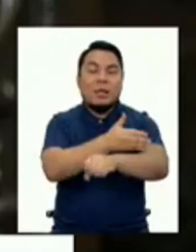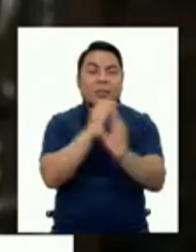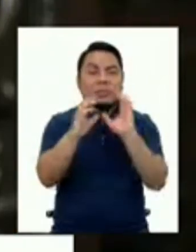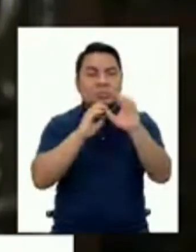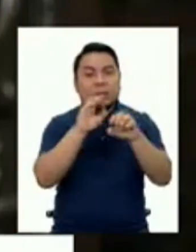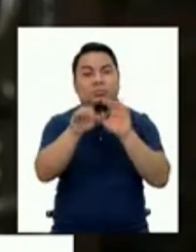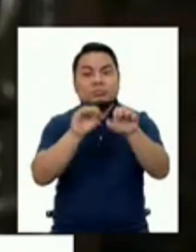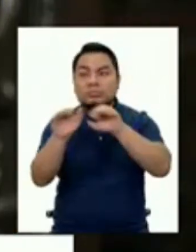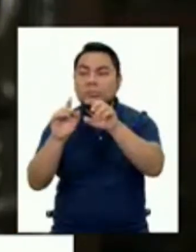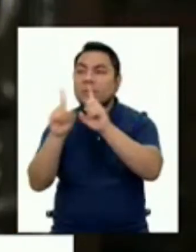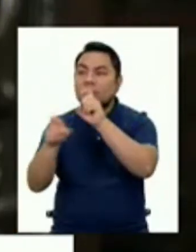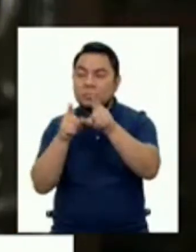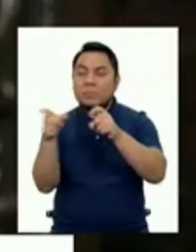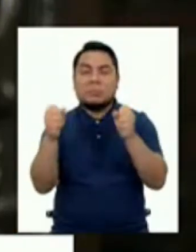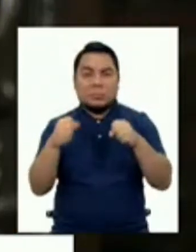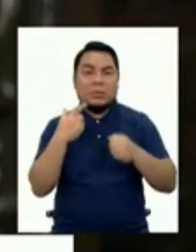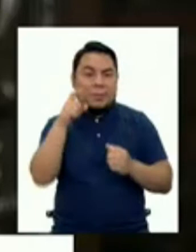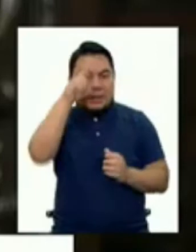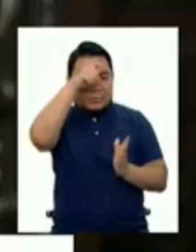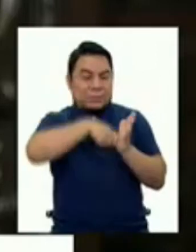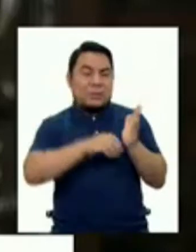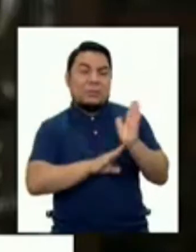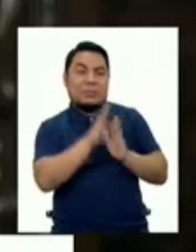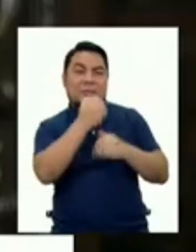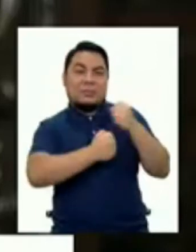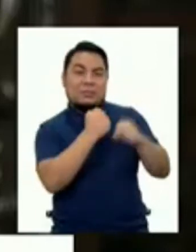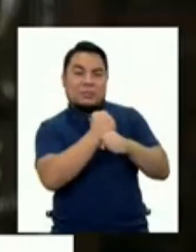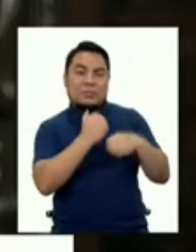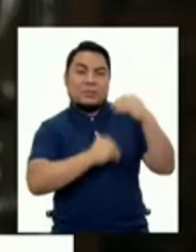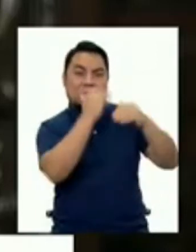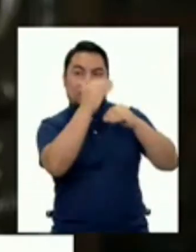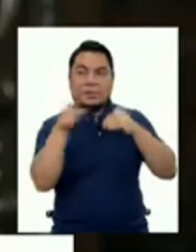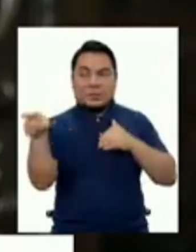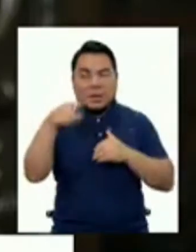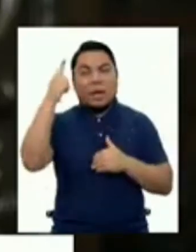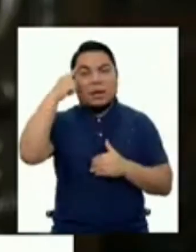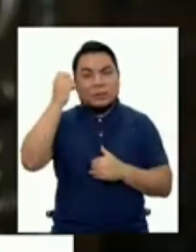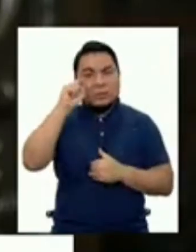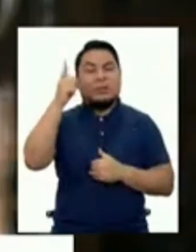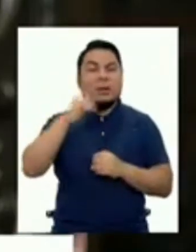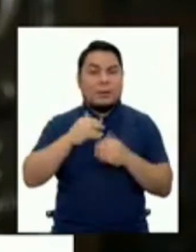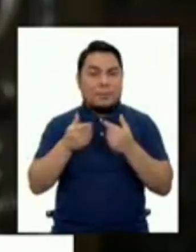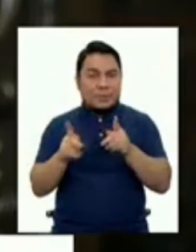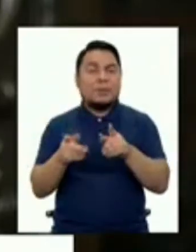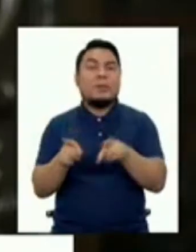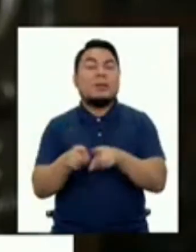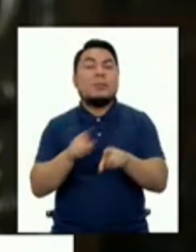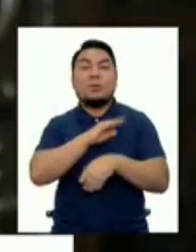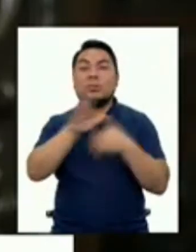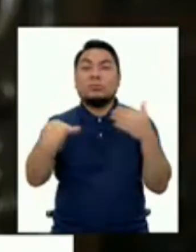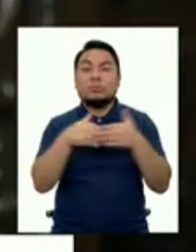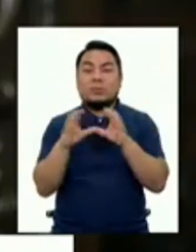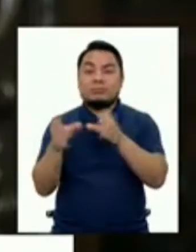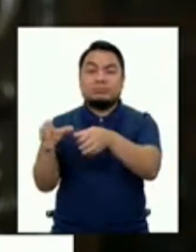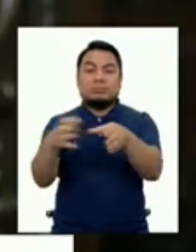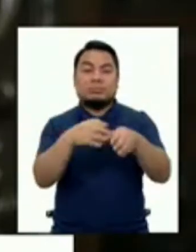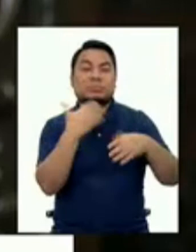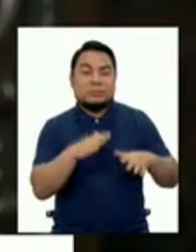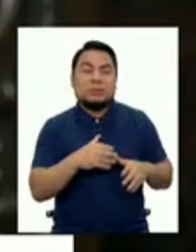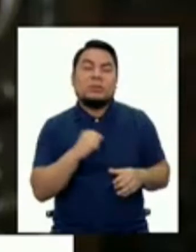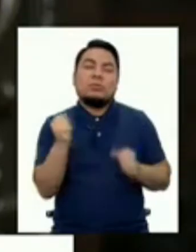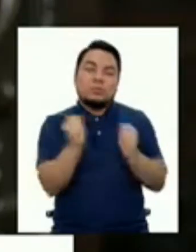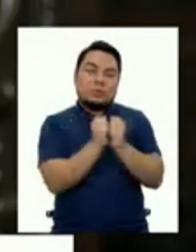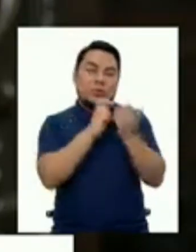metodología para el proyecto minero de integración Corocohuayco. Nosotros, como gobierno, en coordinación con todos los sectores,